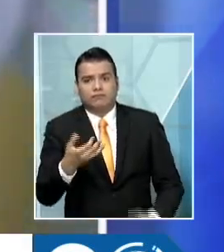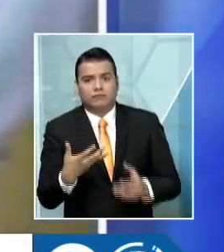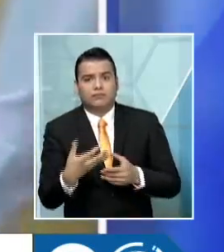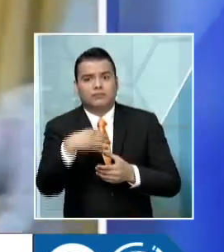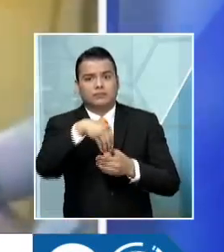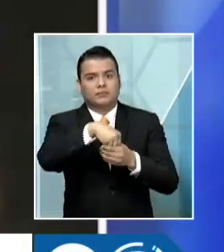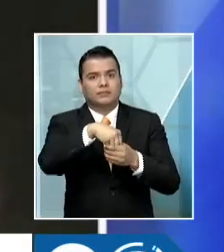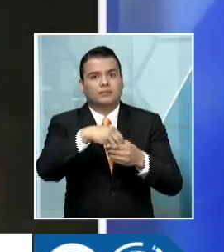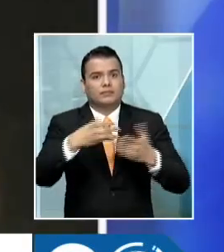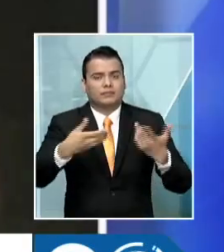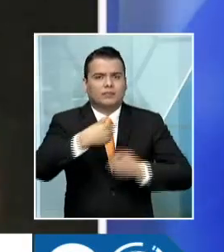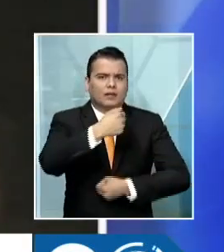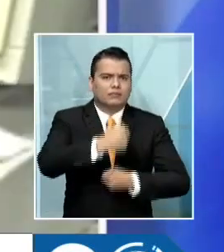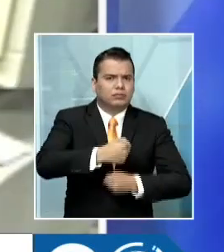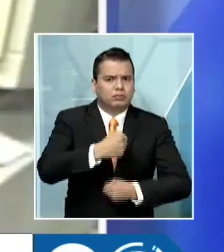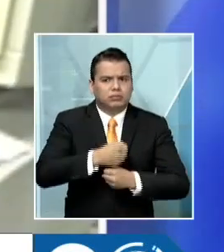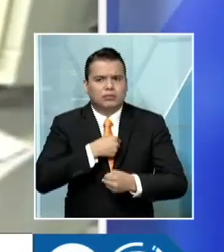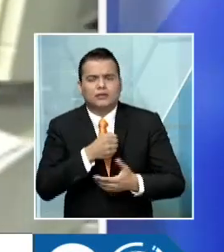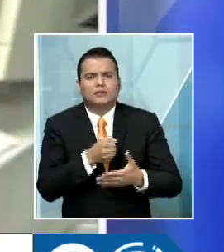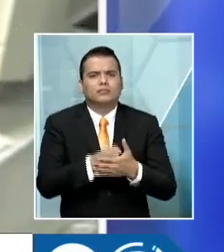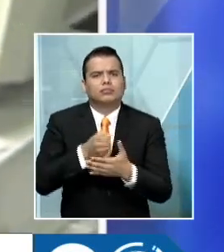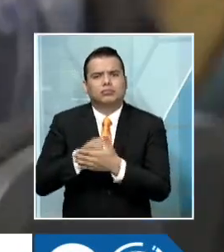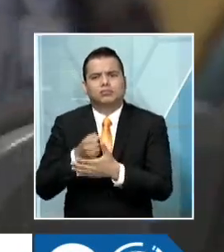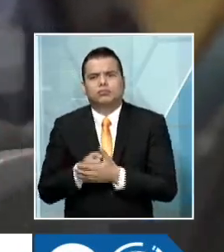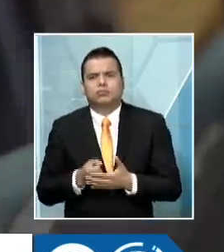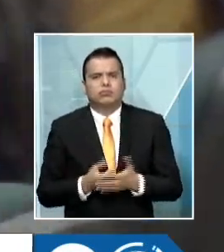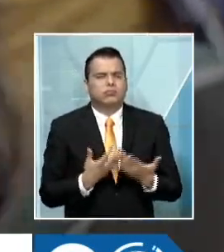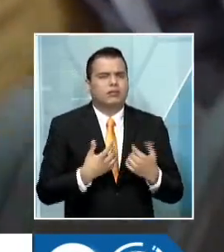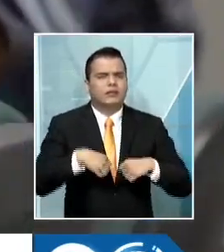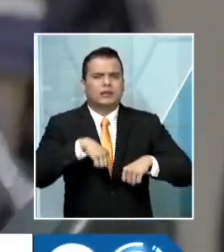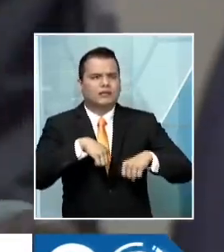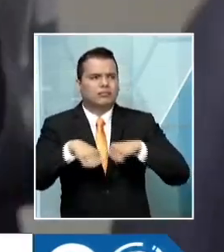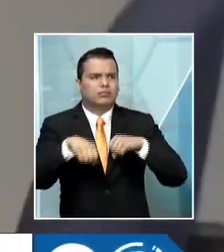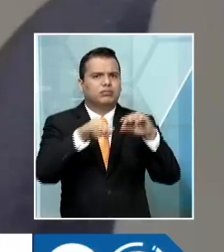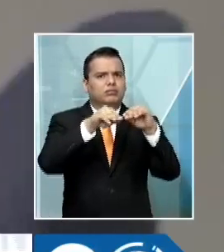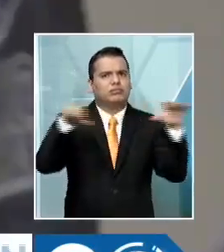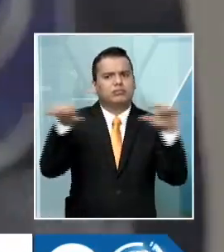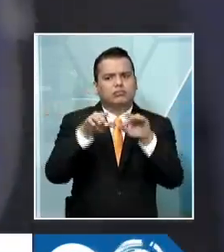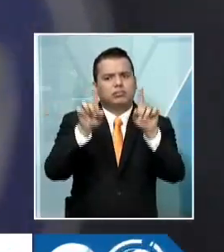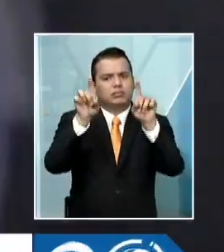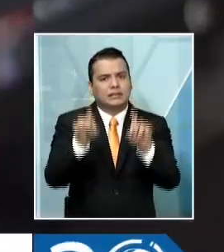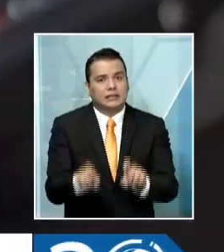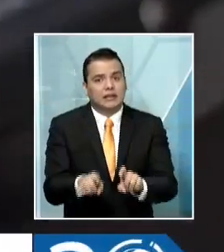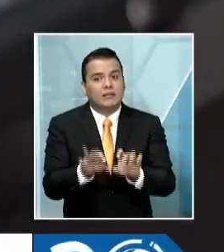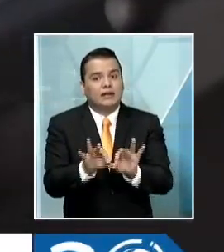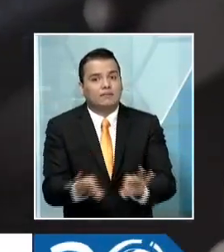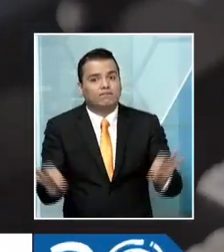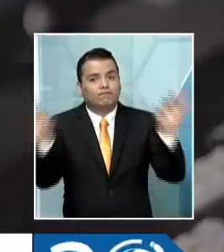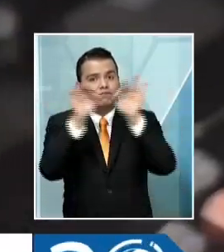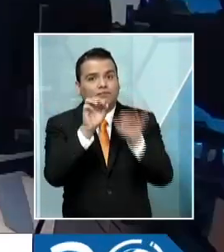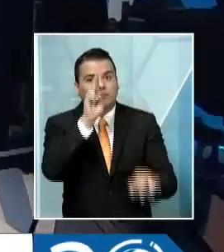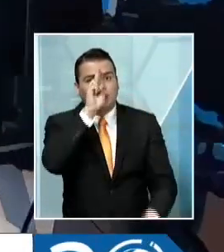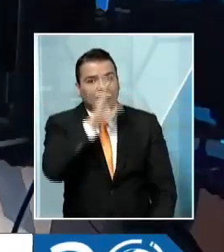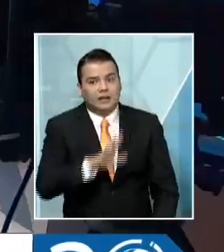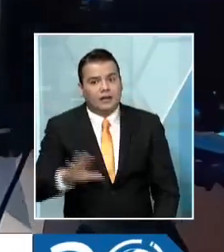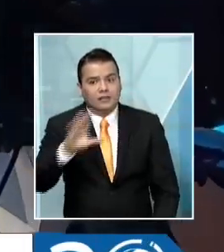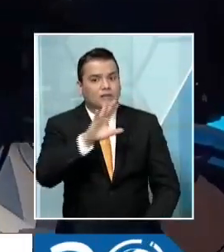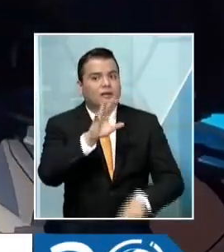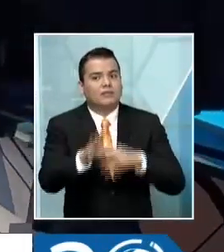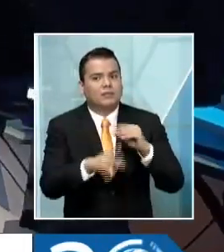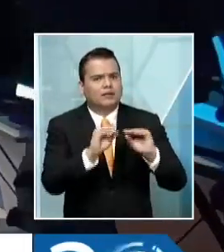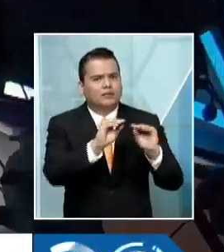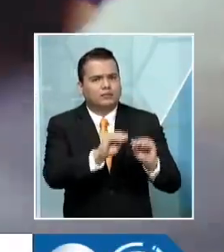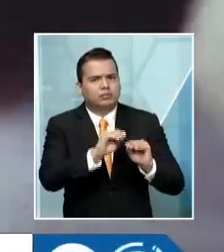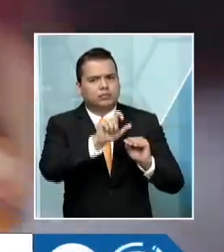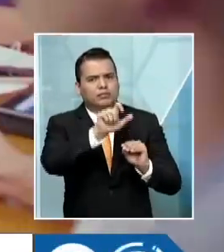ha cumplido con la labor de llevar con todo el rigor hasta su hogar los acontecimientos más importantes de la región, también hemos ayudado a formar